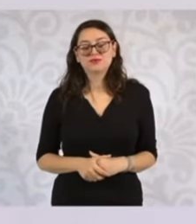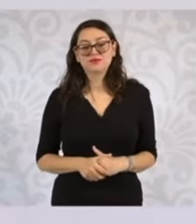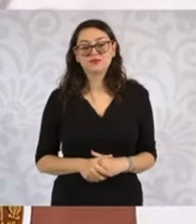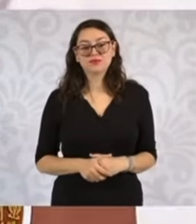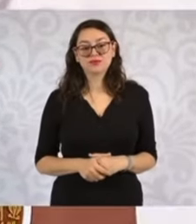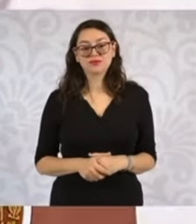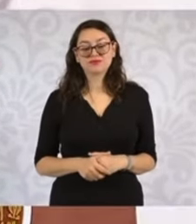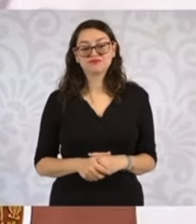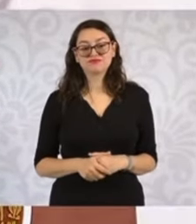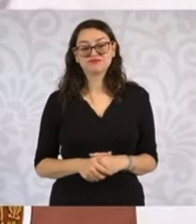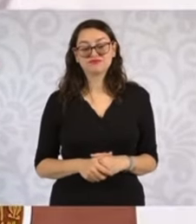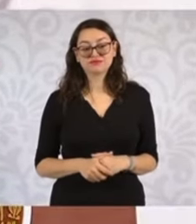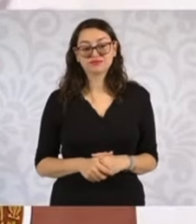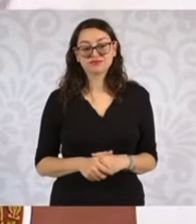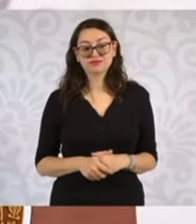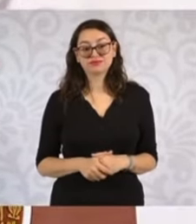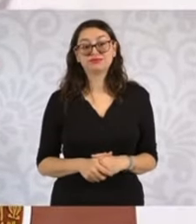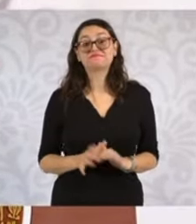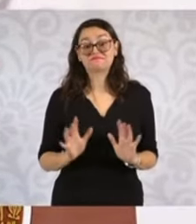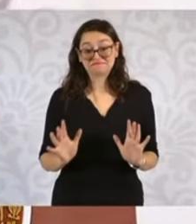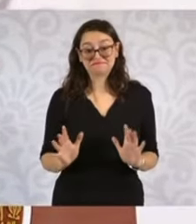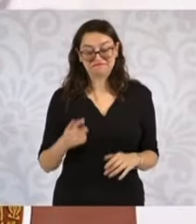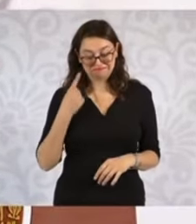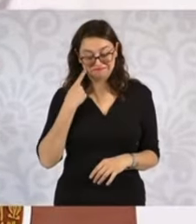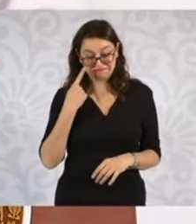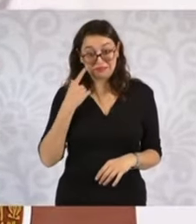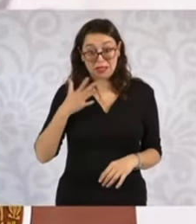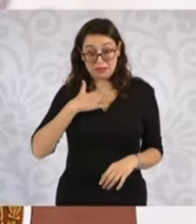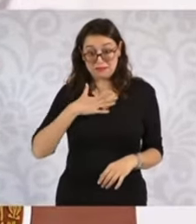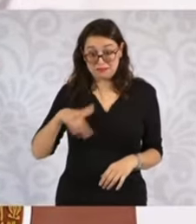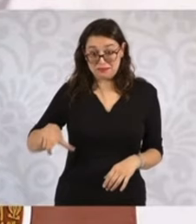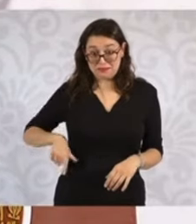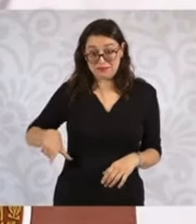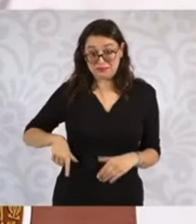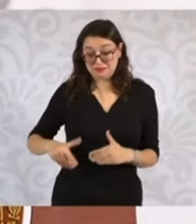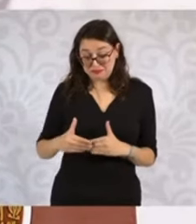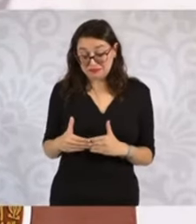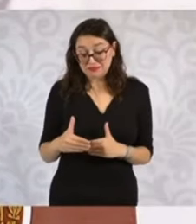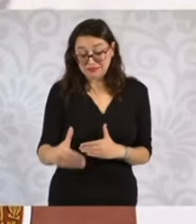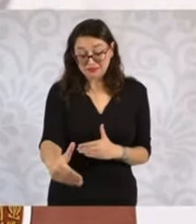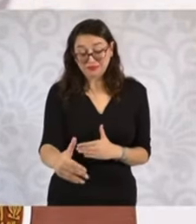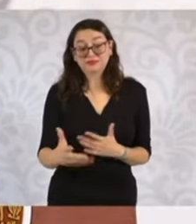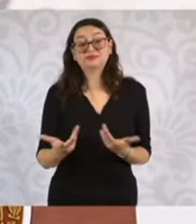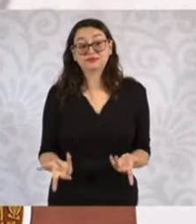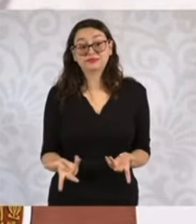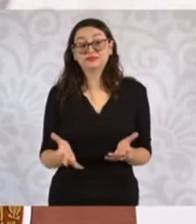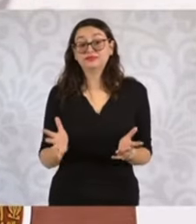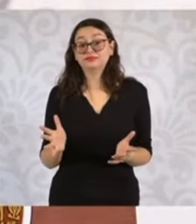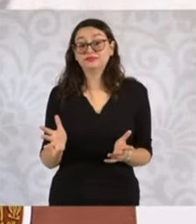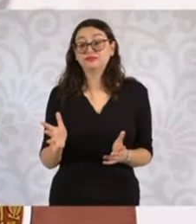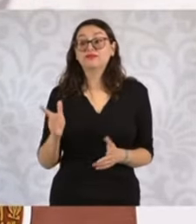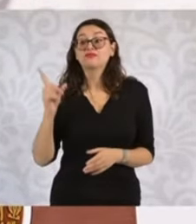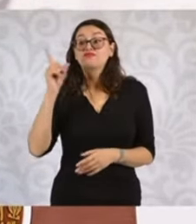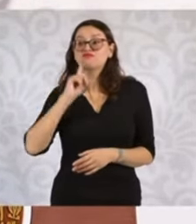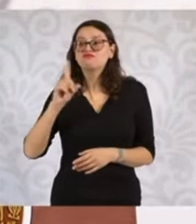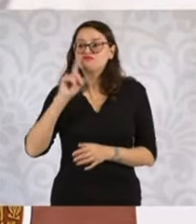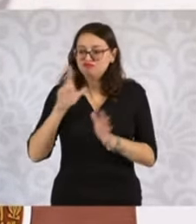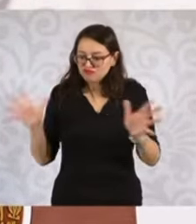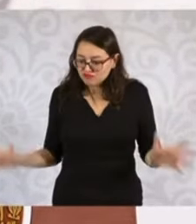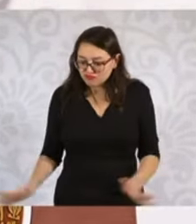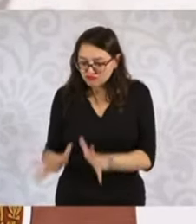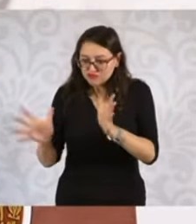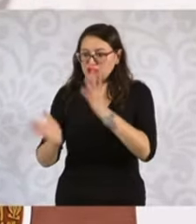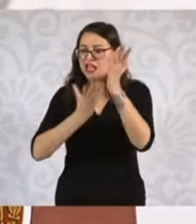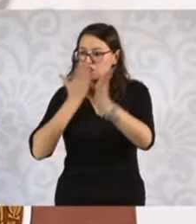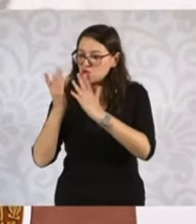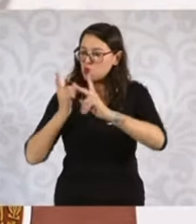entre otras cosas, lo que vamos a hacer nosotros también es promover que las mujeres estudien matemáticas,